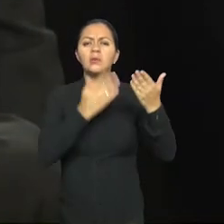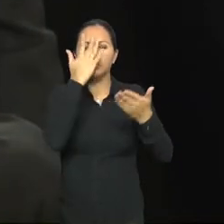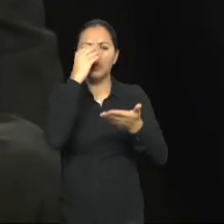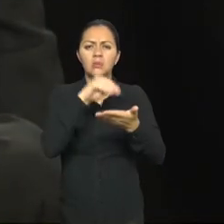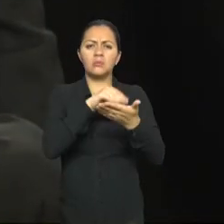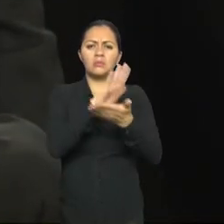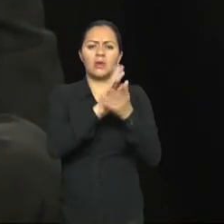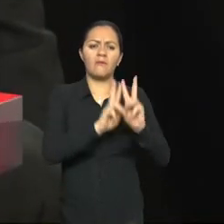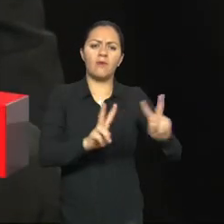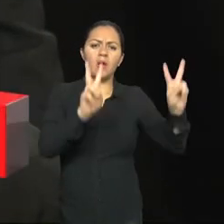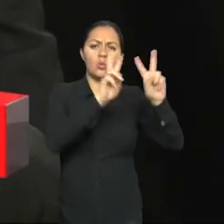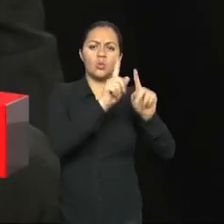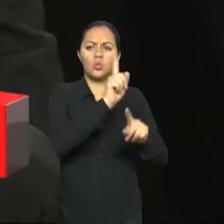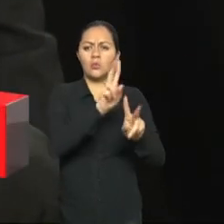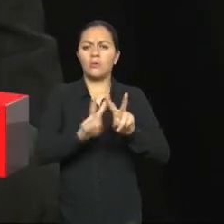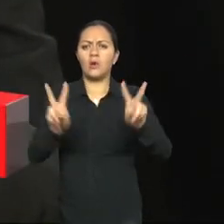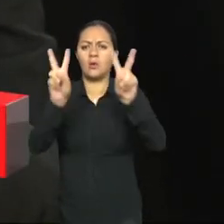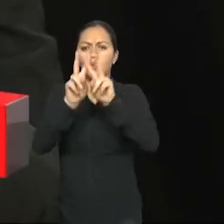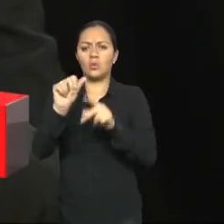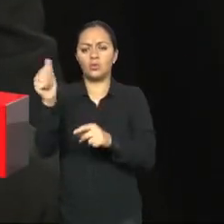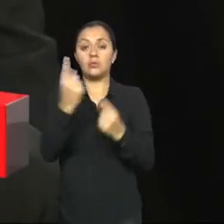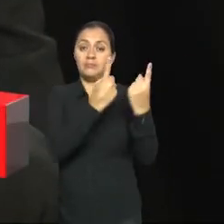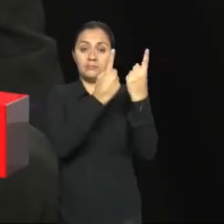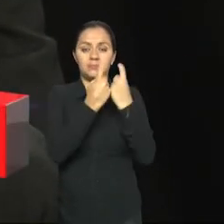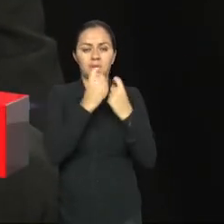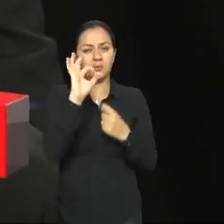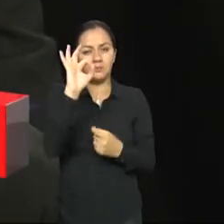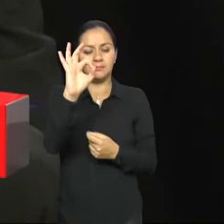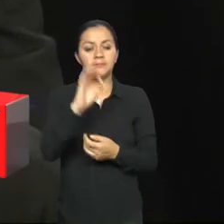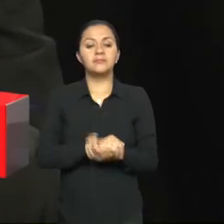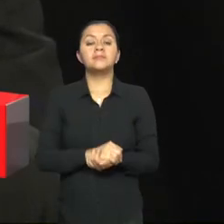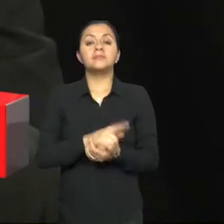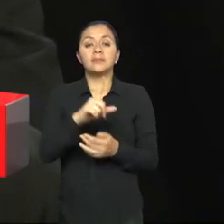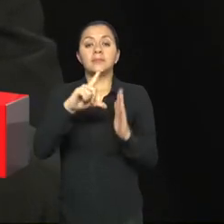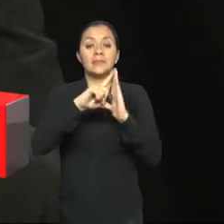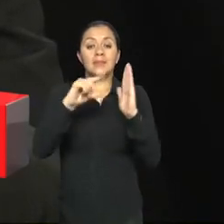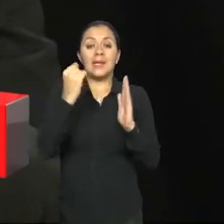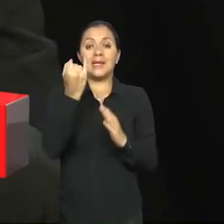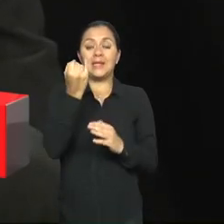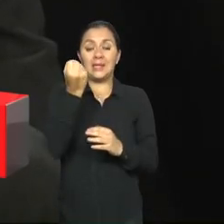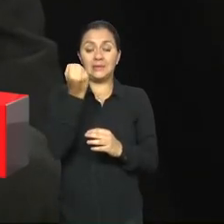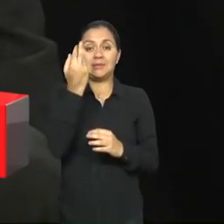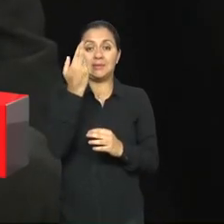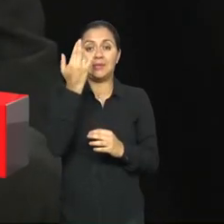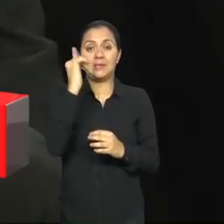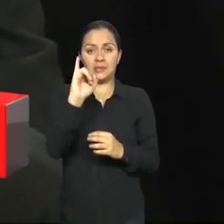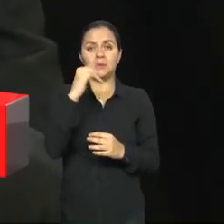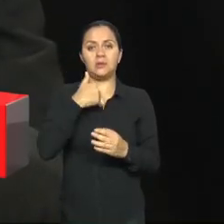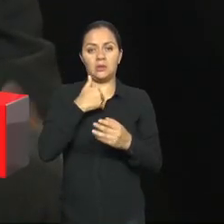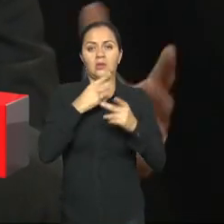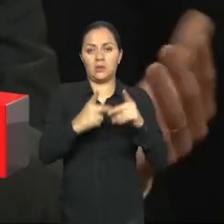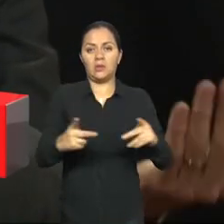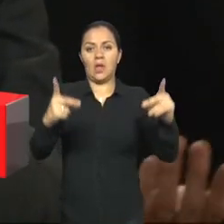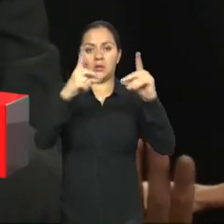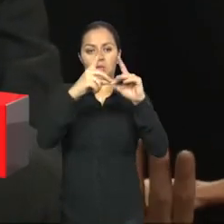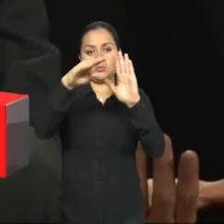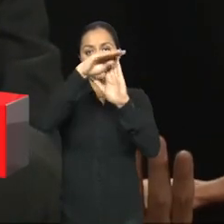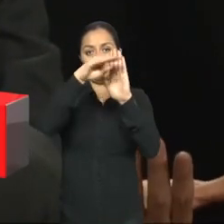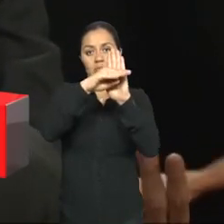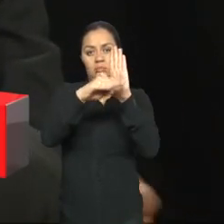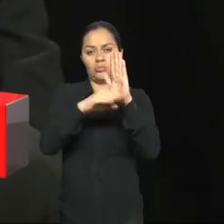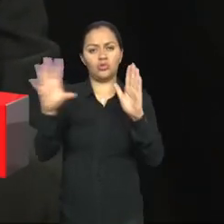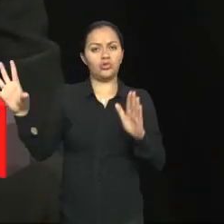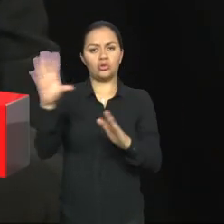es importante mencionarlo aquí a los televidentes. Sucede que el Servicio de Rentas Internas tiene una base de datos de todos los vehículos que se encuentran a nivel